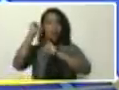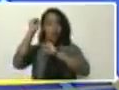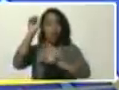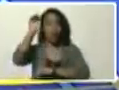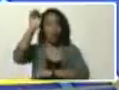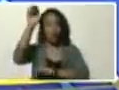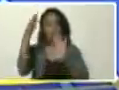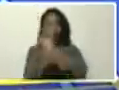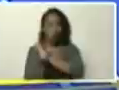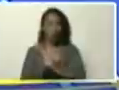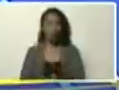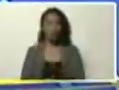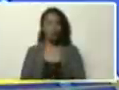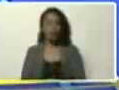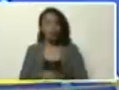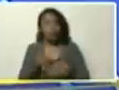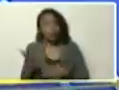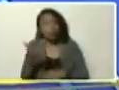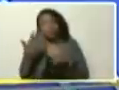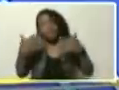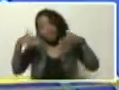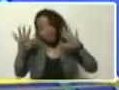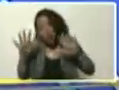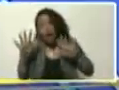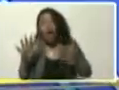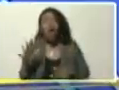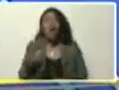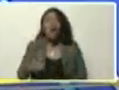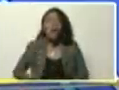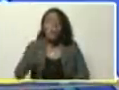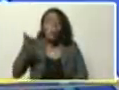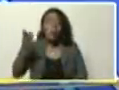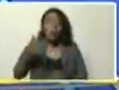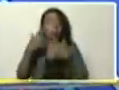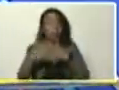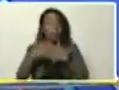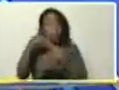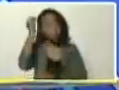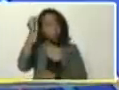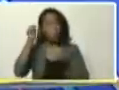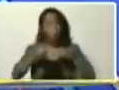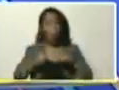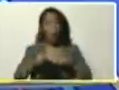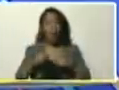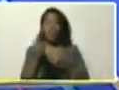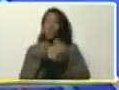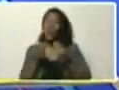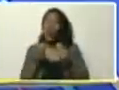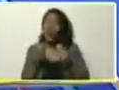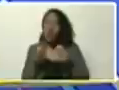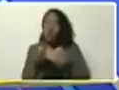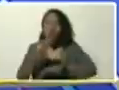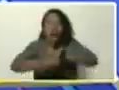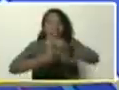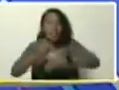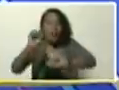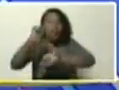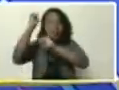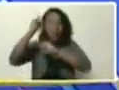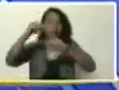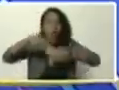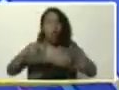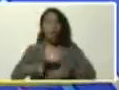futuro, que tal vez es lo más importante de mi reflexión hoy. ¿Cómo determina la victoria que hoy se ha